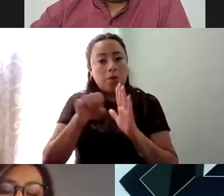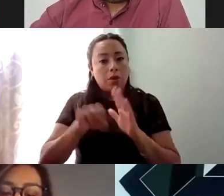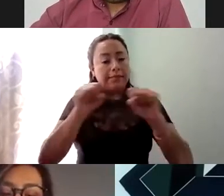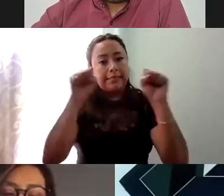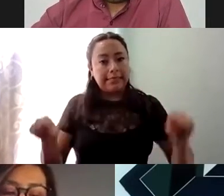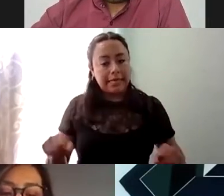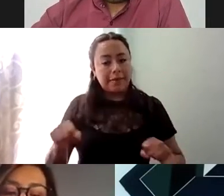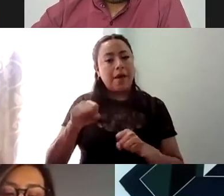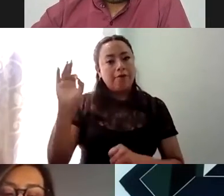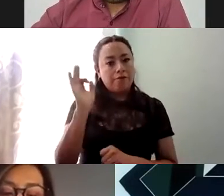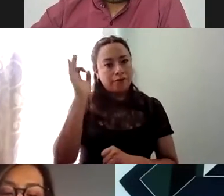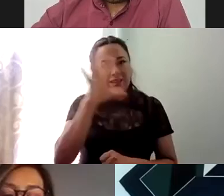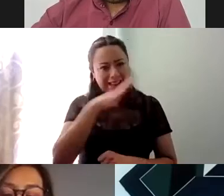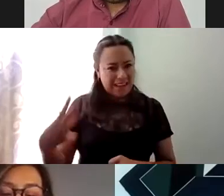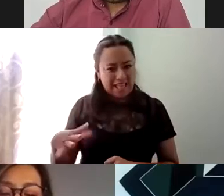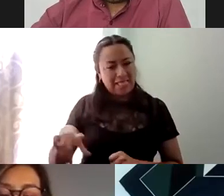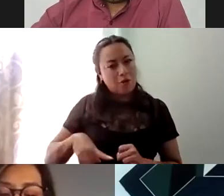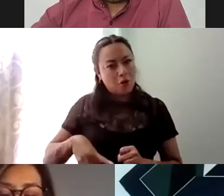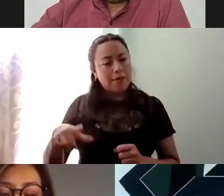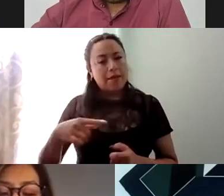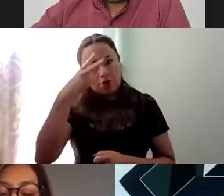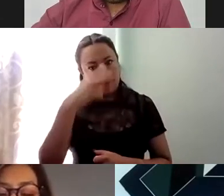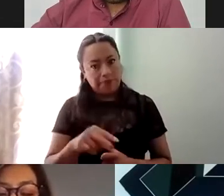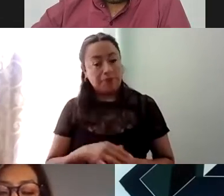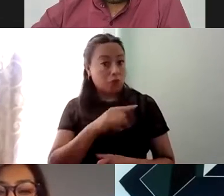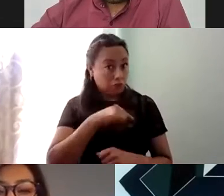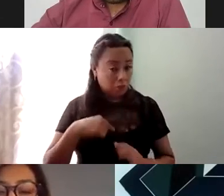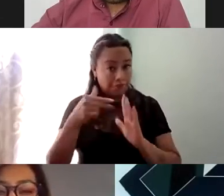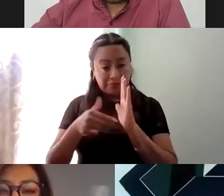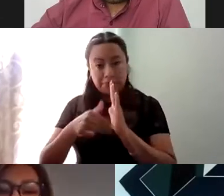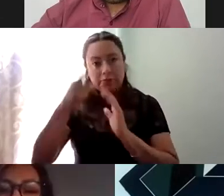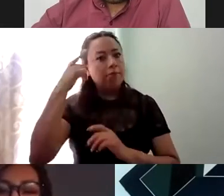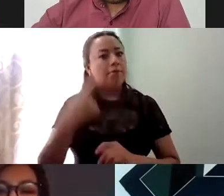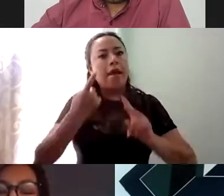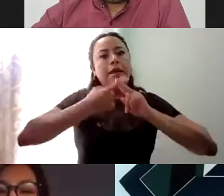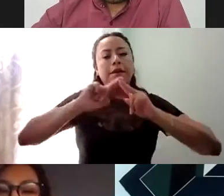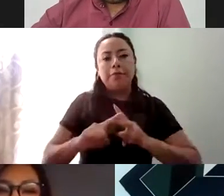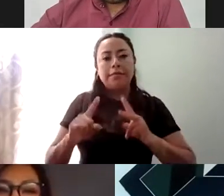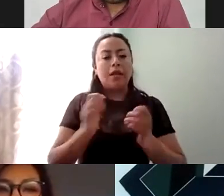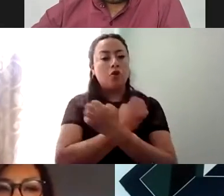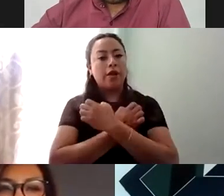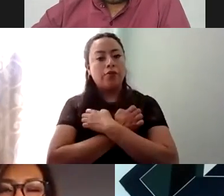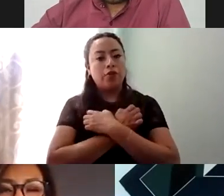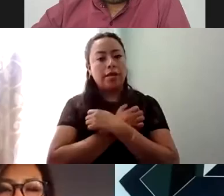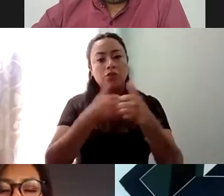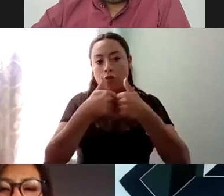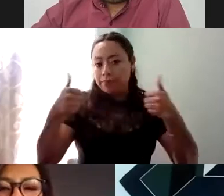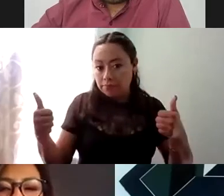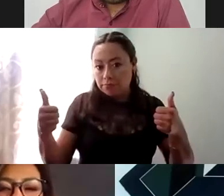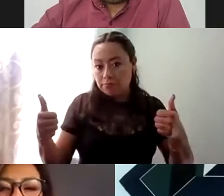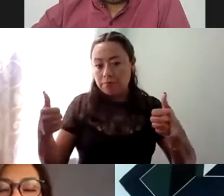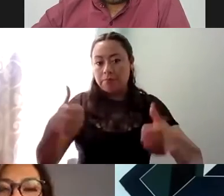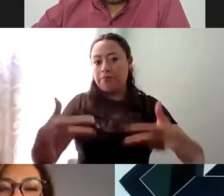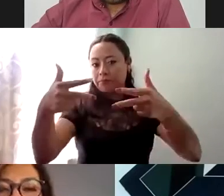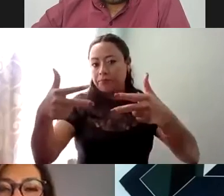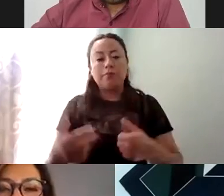mexicano, no teníamos las herramientas para de la noche a la mañana empezar con educación a distancia. En pocos meses